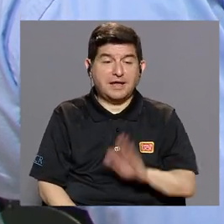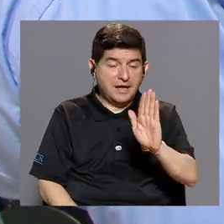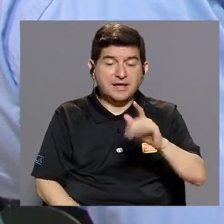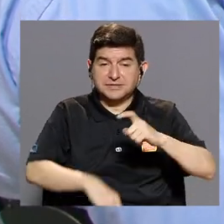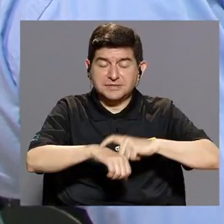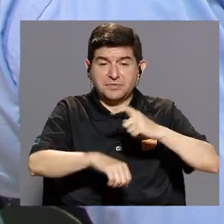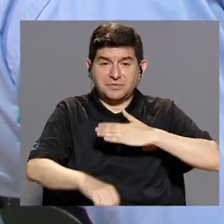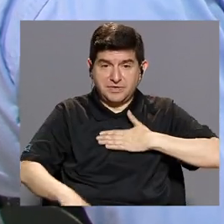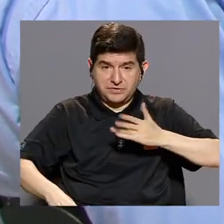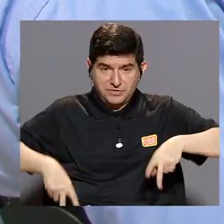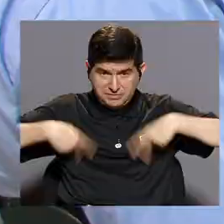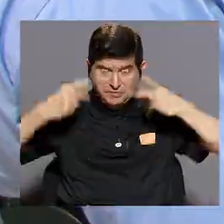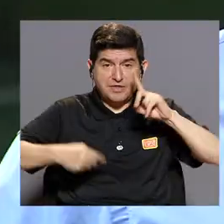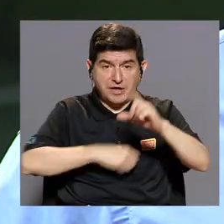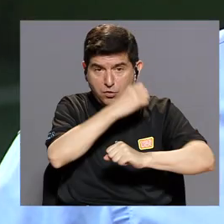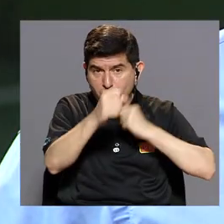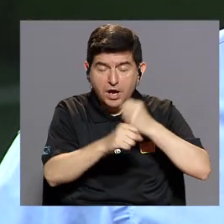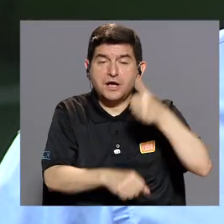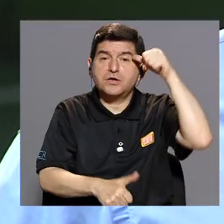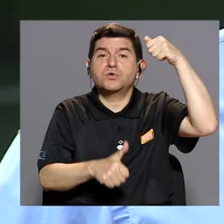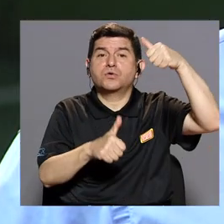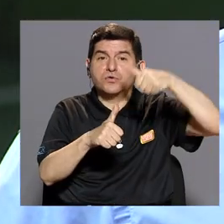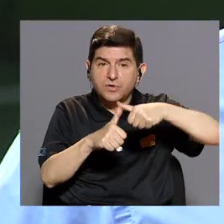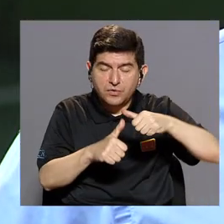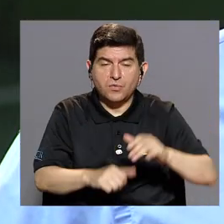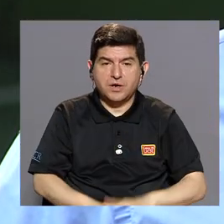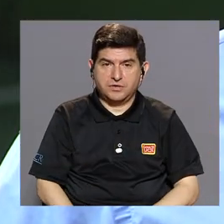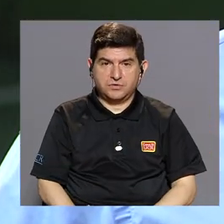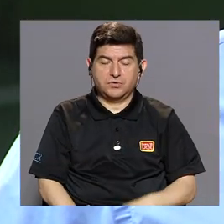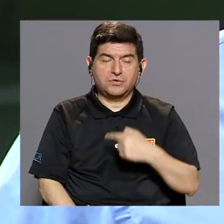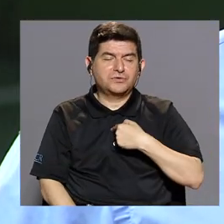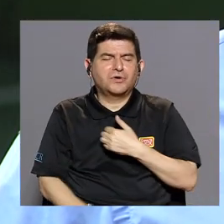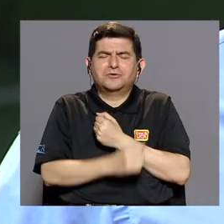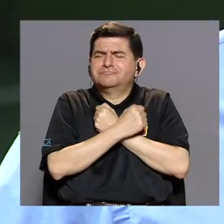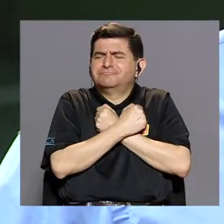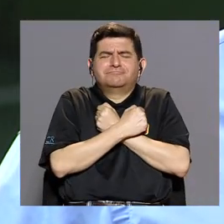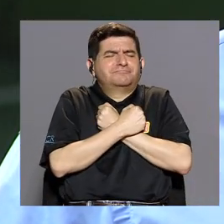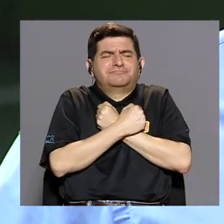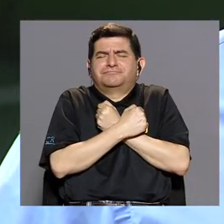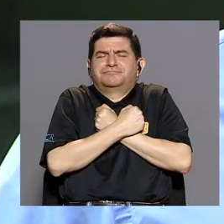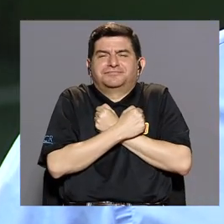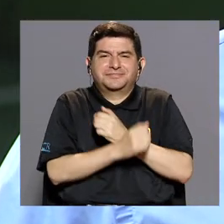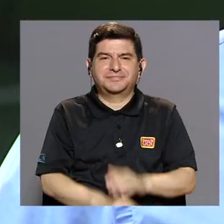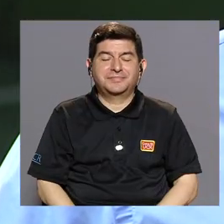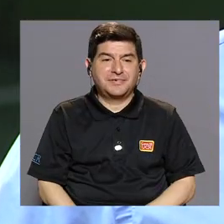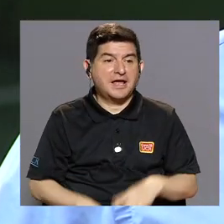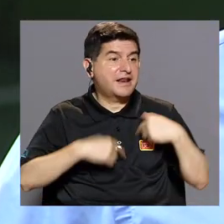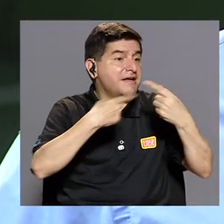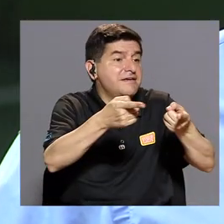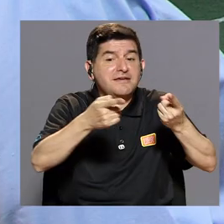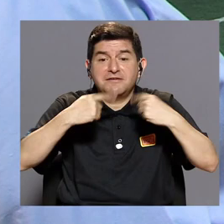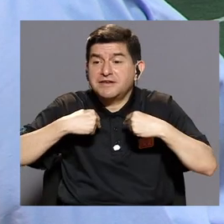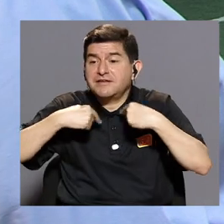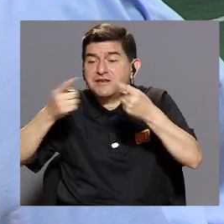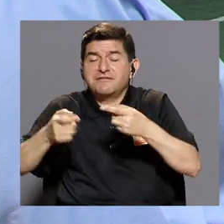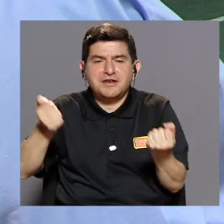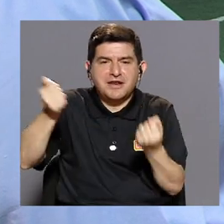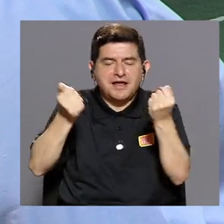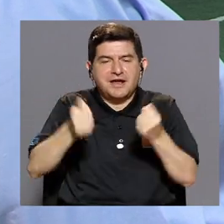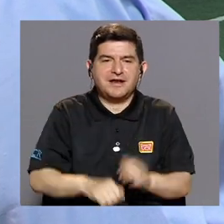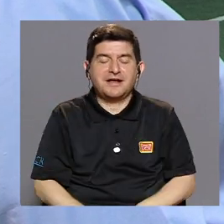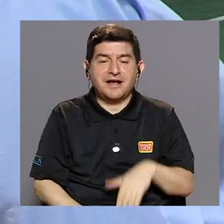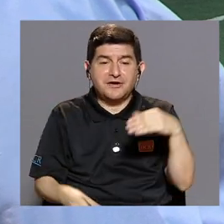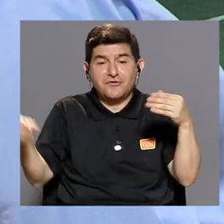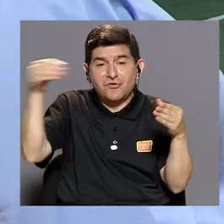mi vida, que fue como un año, yo me acuerdo y lo recuerdo, pero con un amor increíble, porque corre para acá y monte el carro a